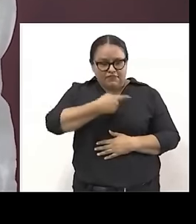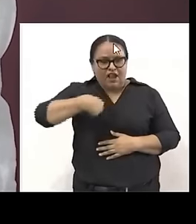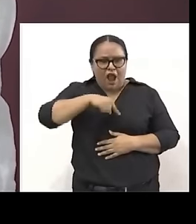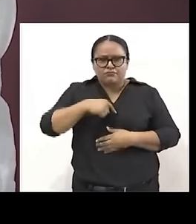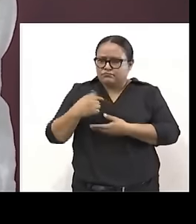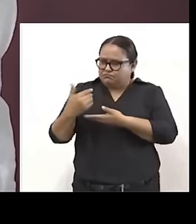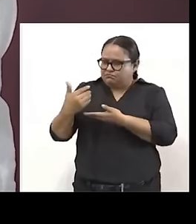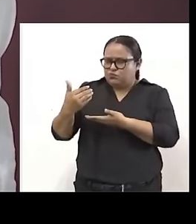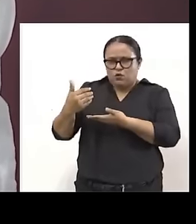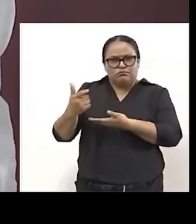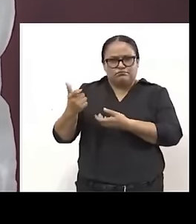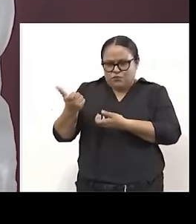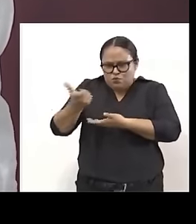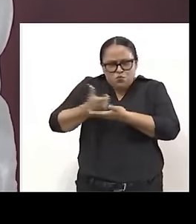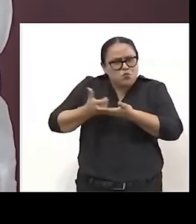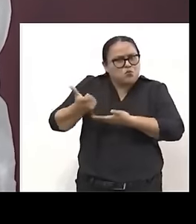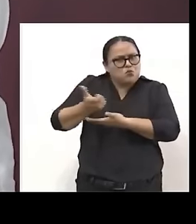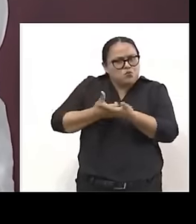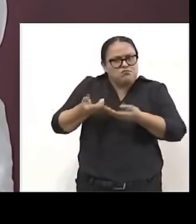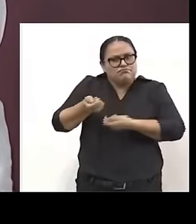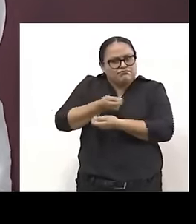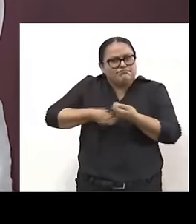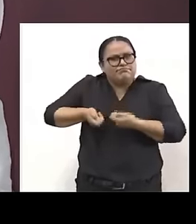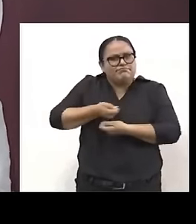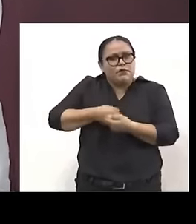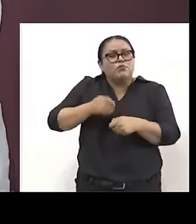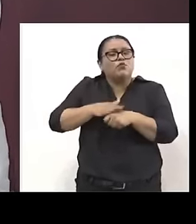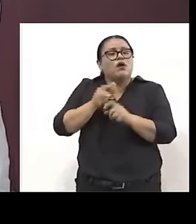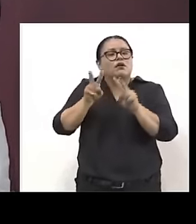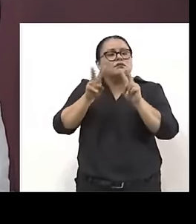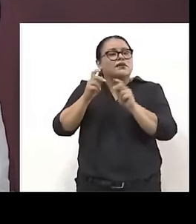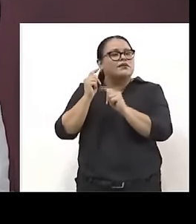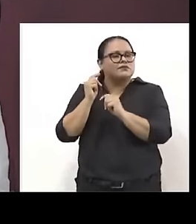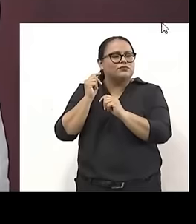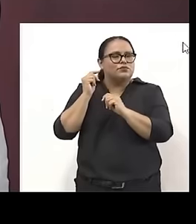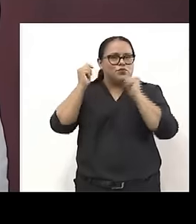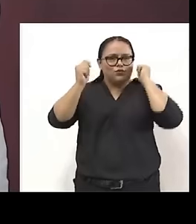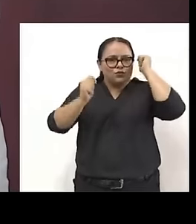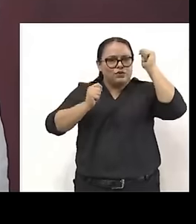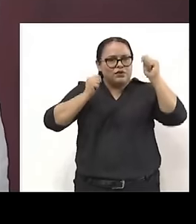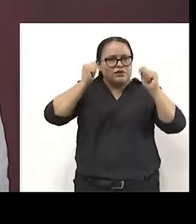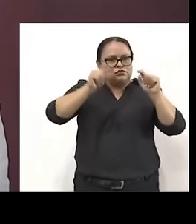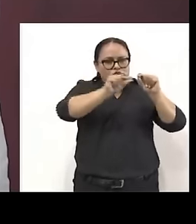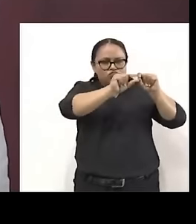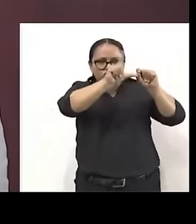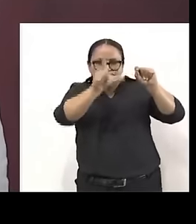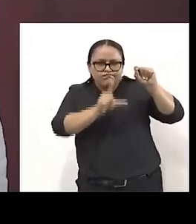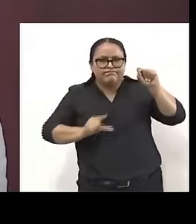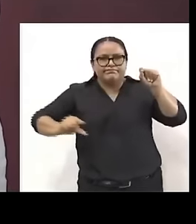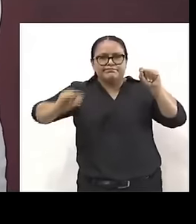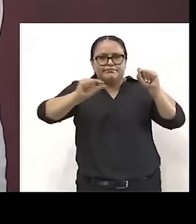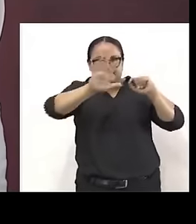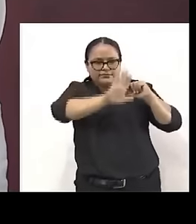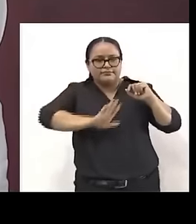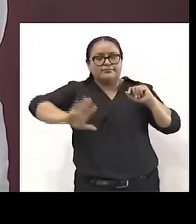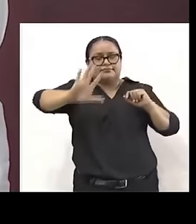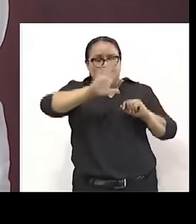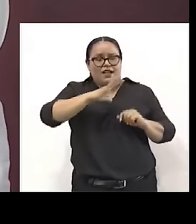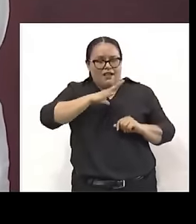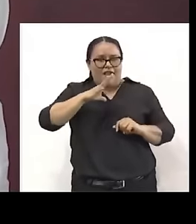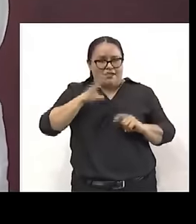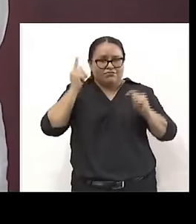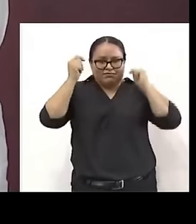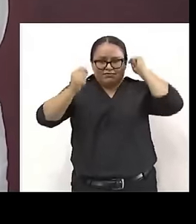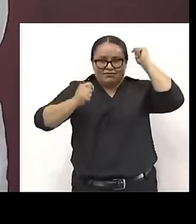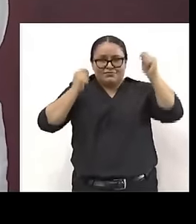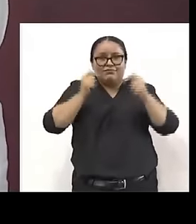sucios de que si el traje no era original de que si se paraba de una manera u otra hasta ataques más profundos no Y esto es parte de un golpe blando de